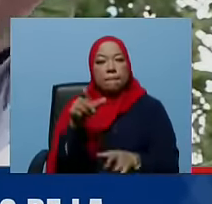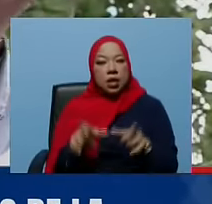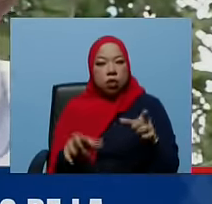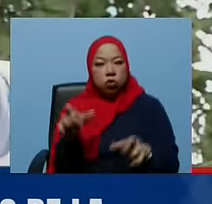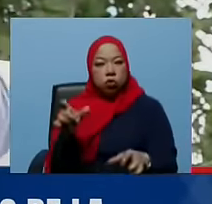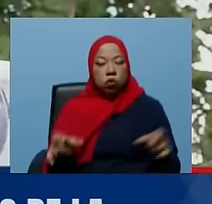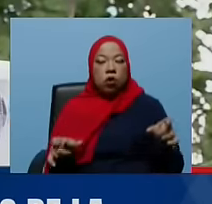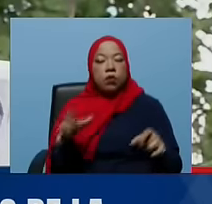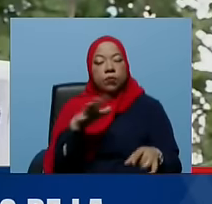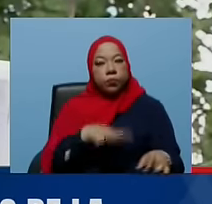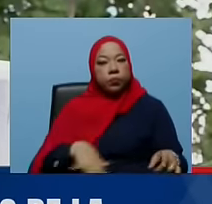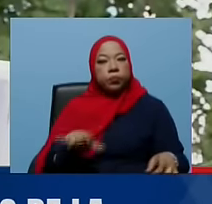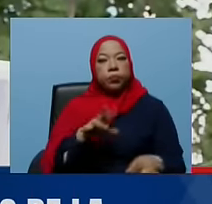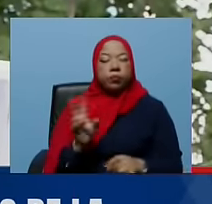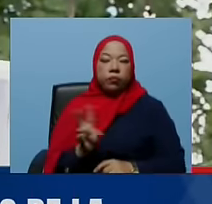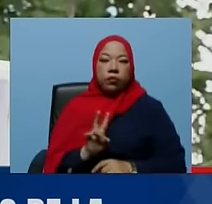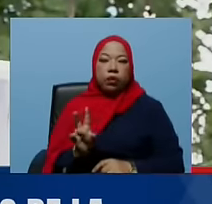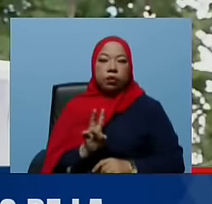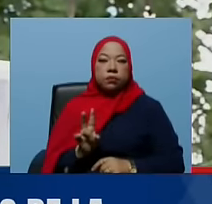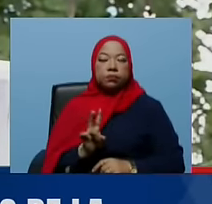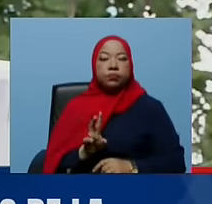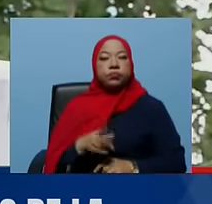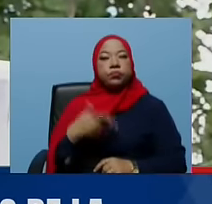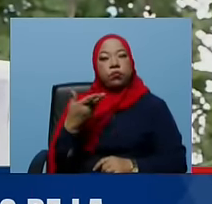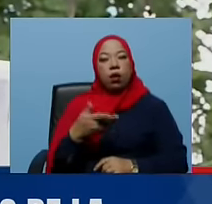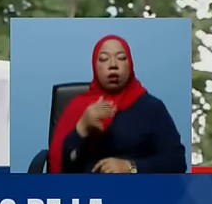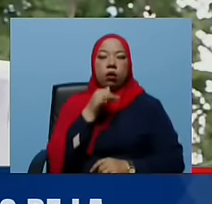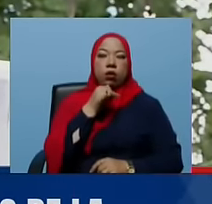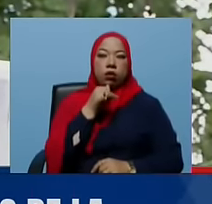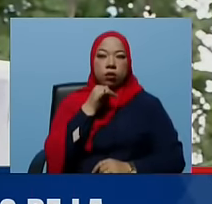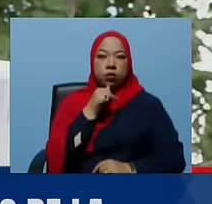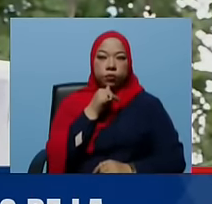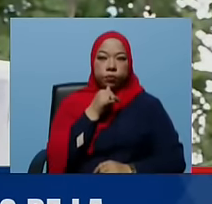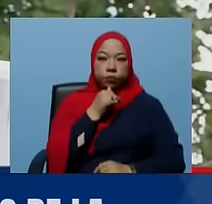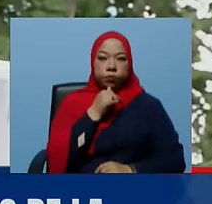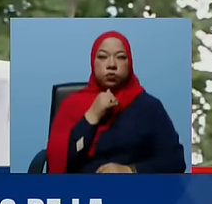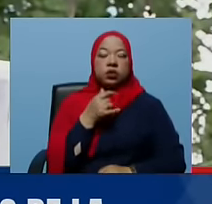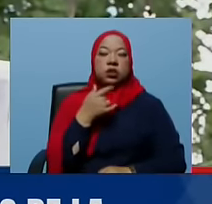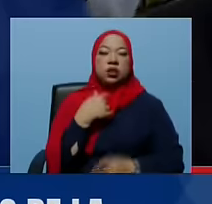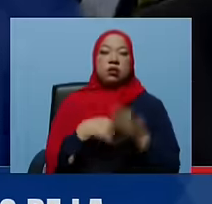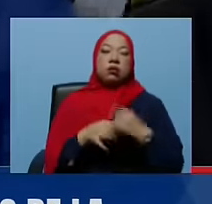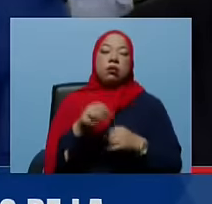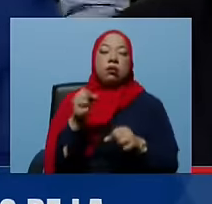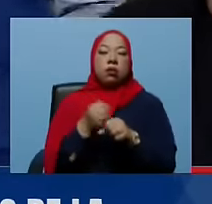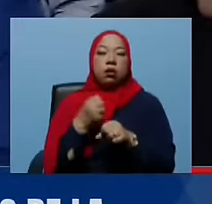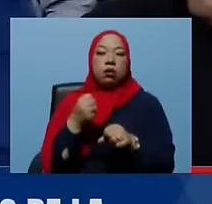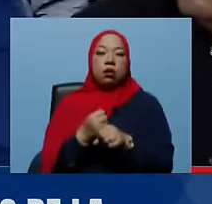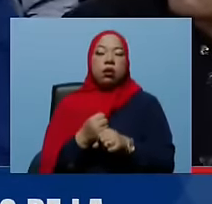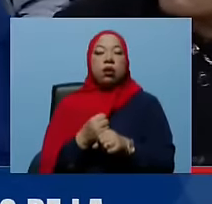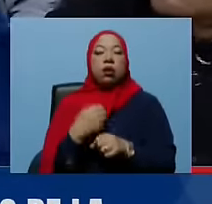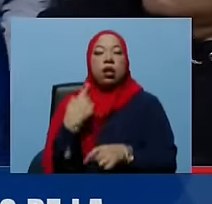estadio. Y más importante aún, fue un desfile de horas y